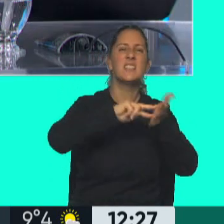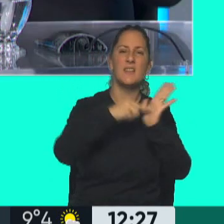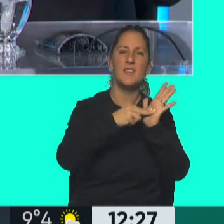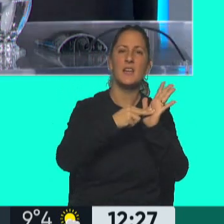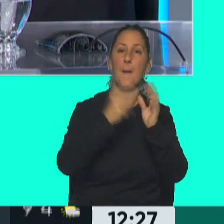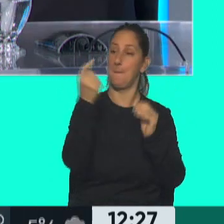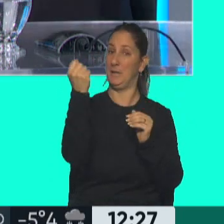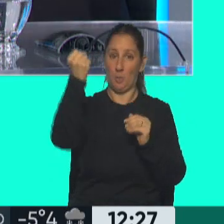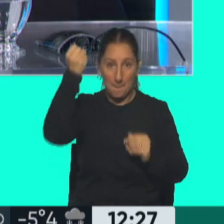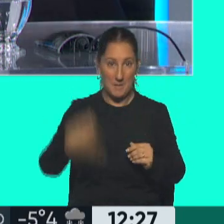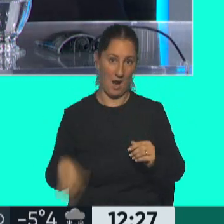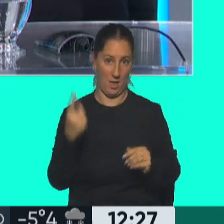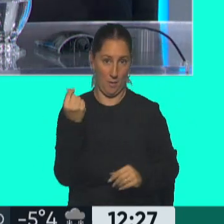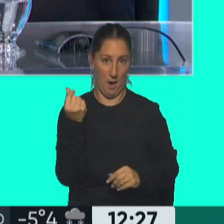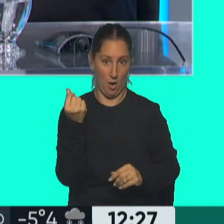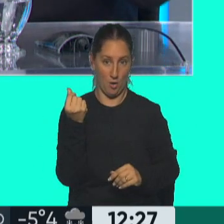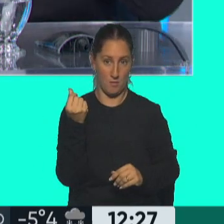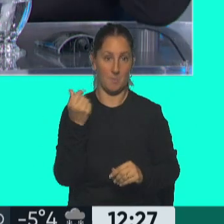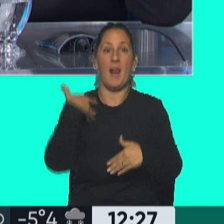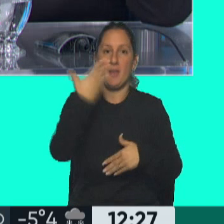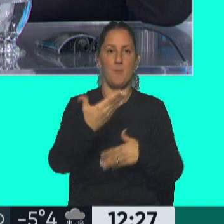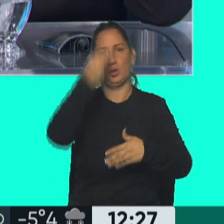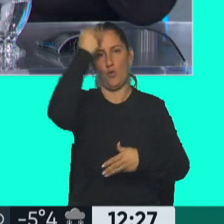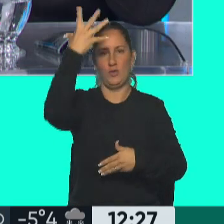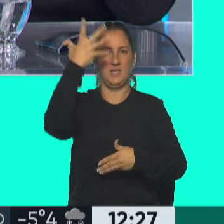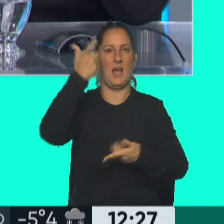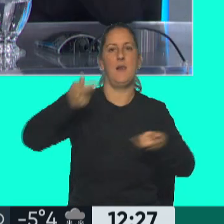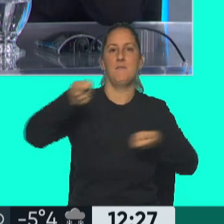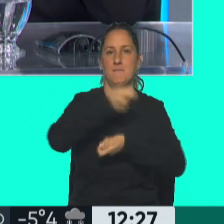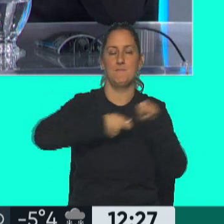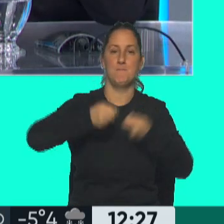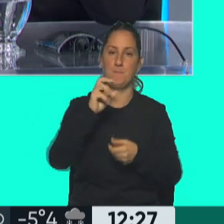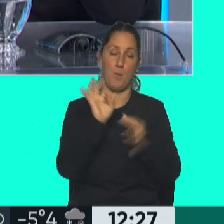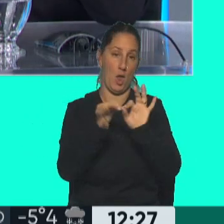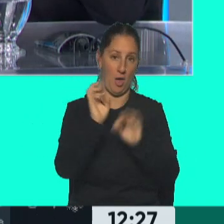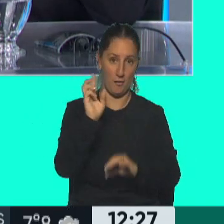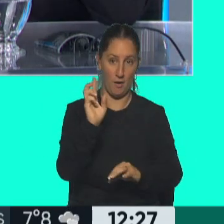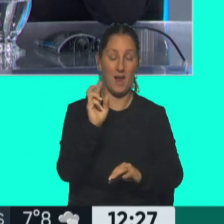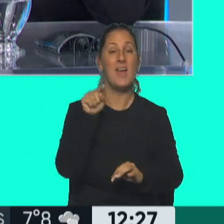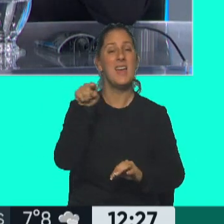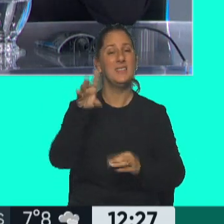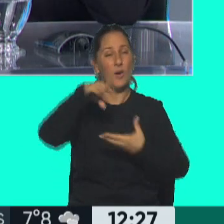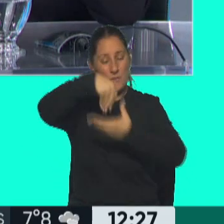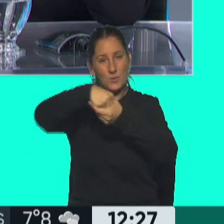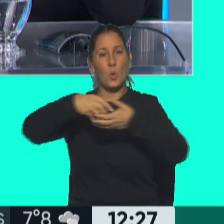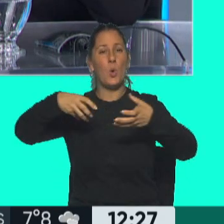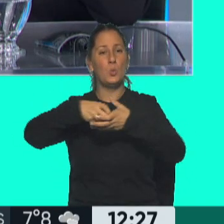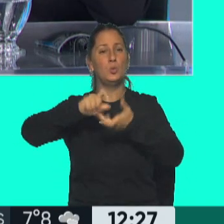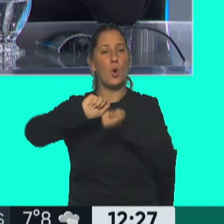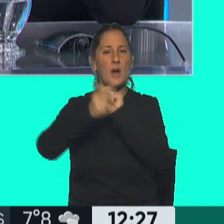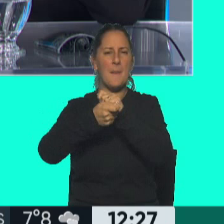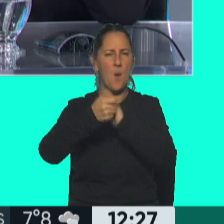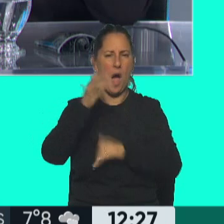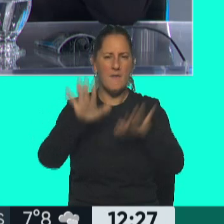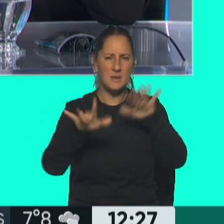mega devaluación primero para dolarizar después entonces estas medidas que inclusive dentro del propio junto por el cambio A veces